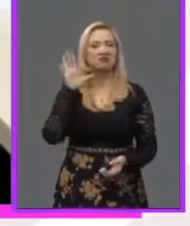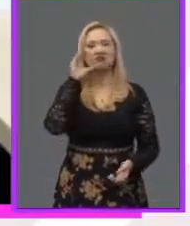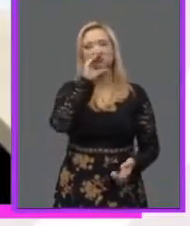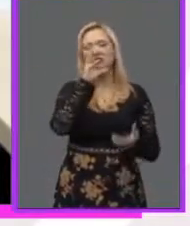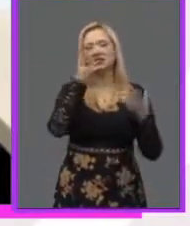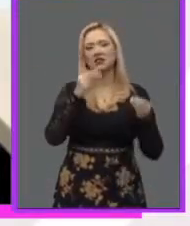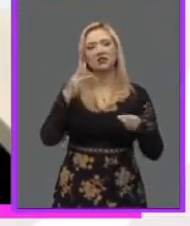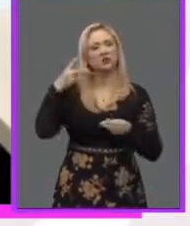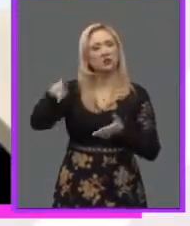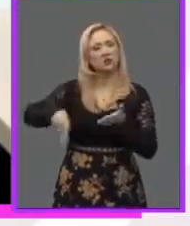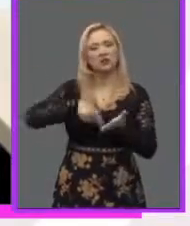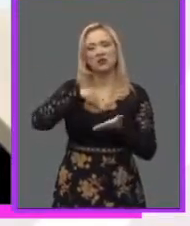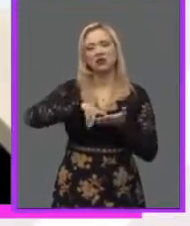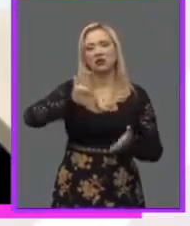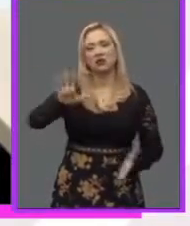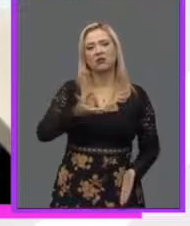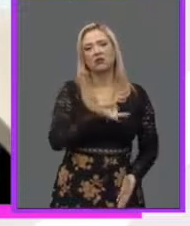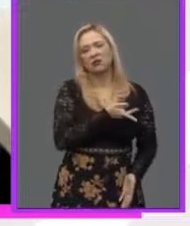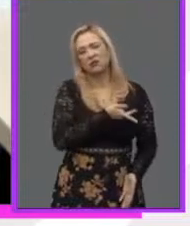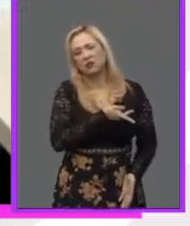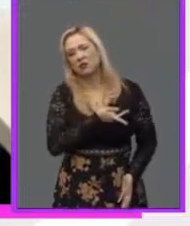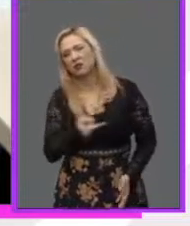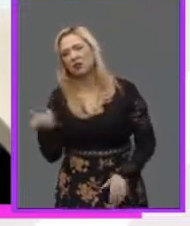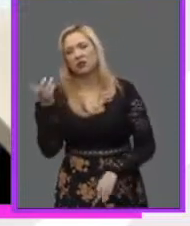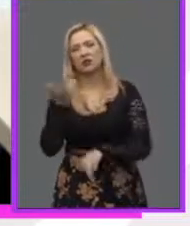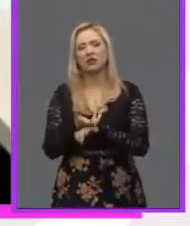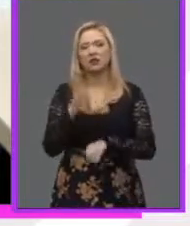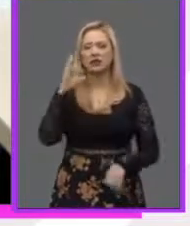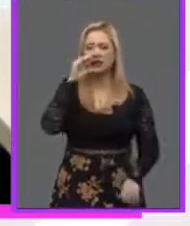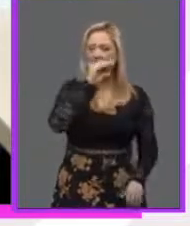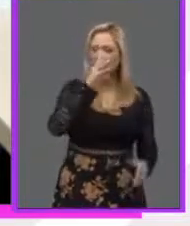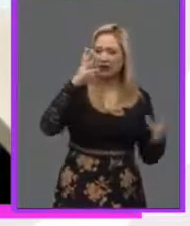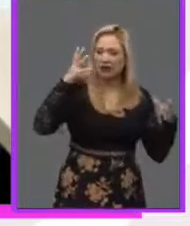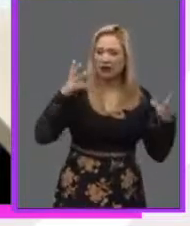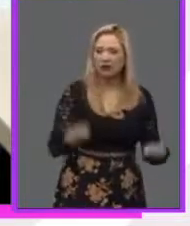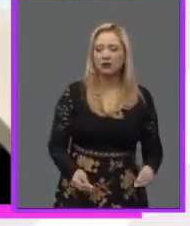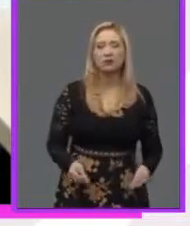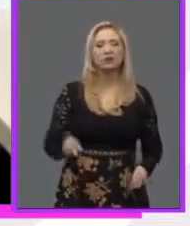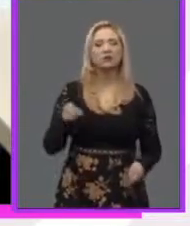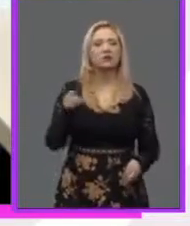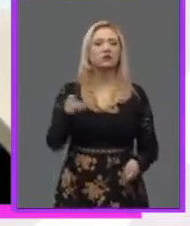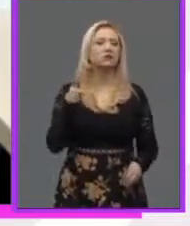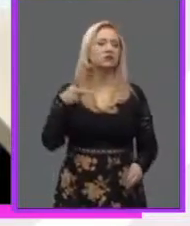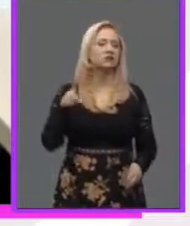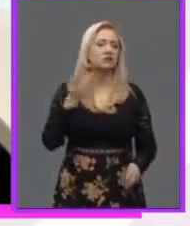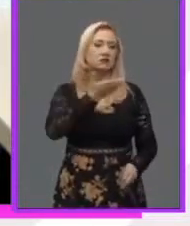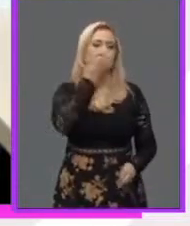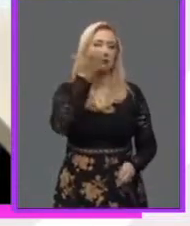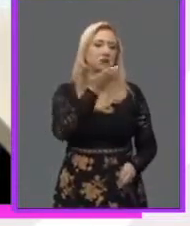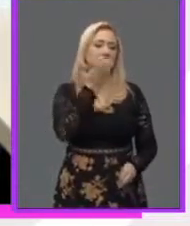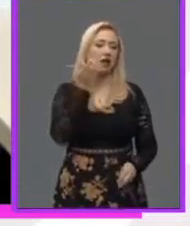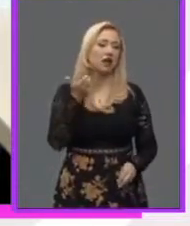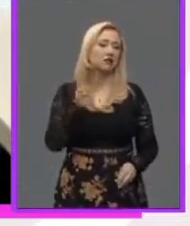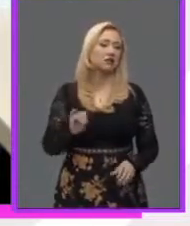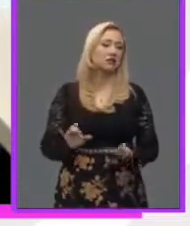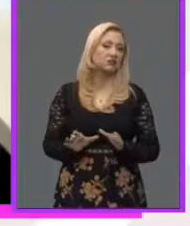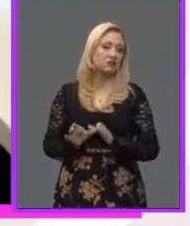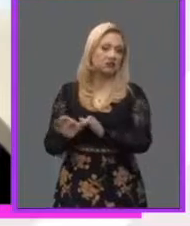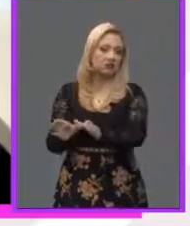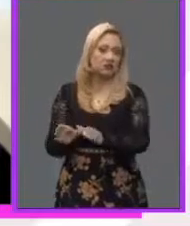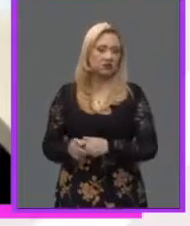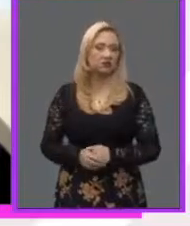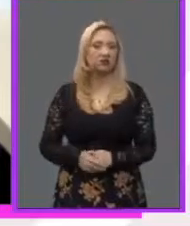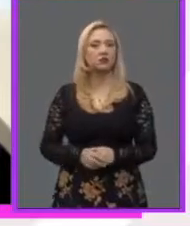día, ¿no? O sea, cuando vemos estas zonas de pobreza en Estados Unidos y que la mayoría son personas racializadas, no es accidente, es que se sectorizó de esa